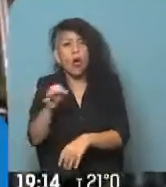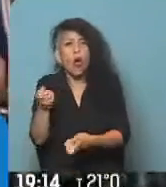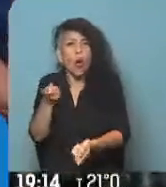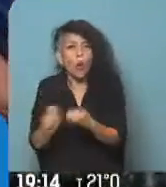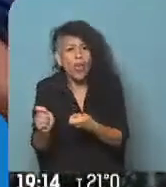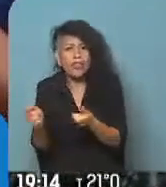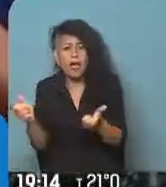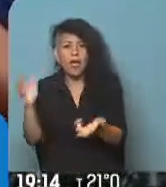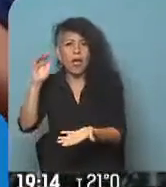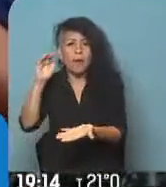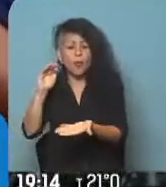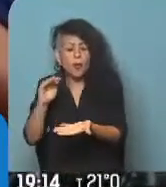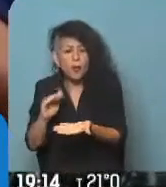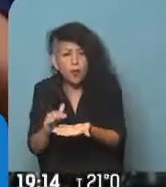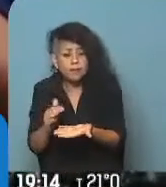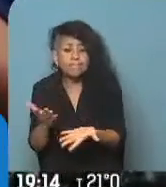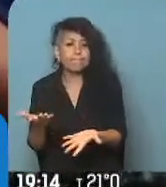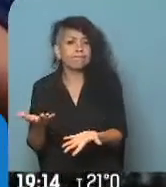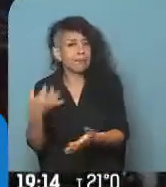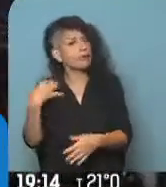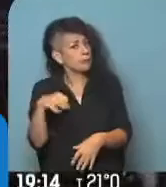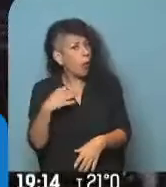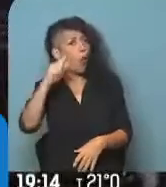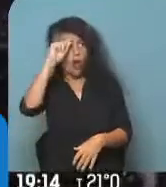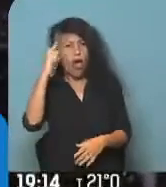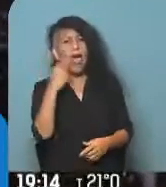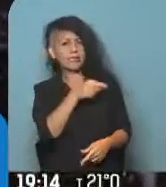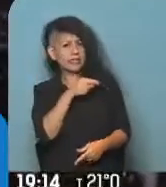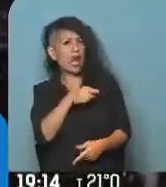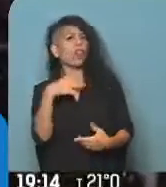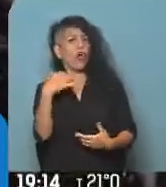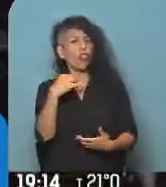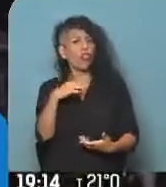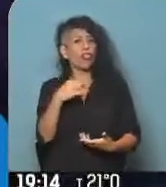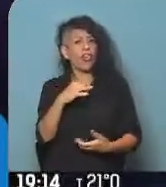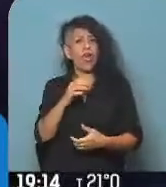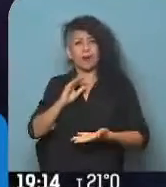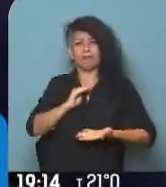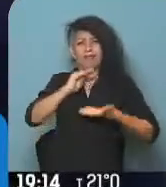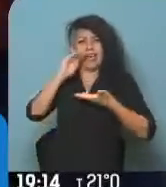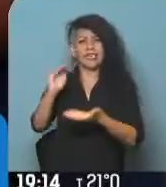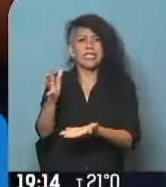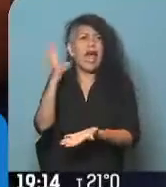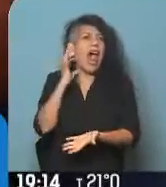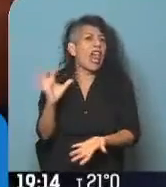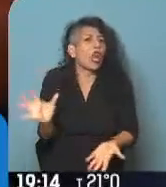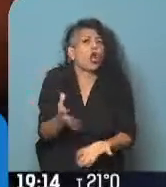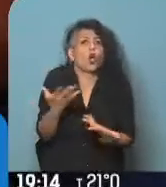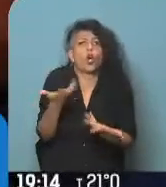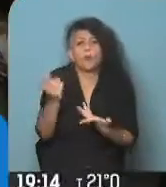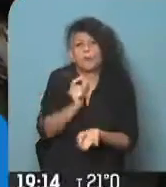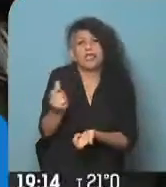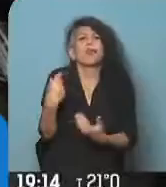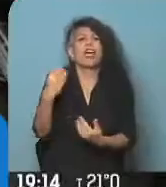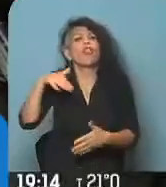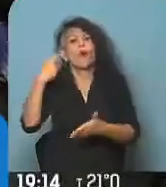comercial. Entonces, seguramente que el Estado brindará algún tipo de asistencia financiera sin interés o con alguna cuota muy baja como para poder